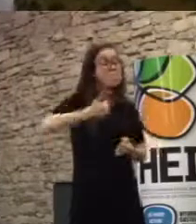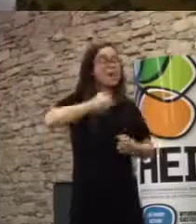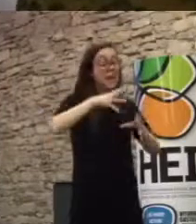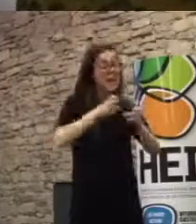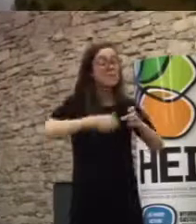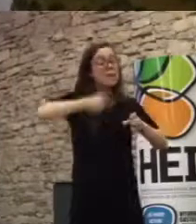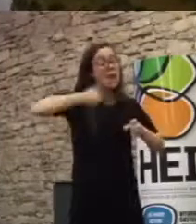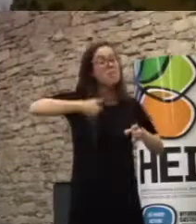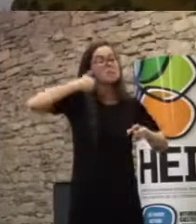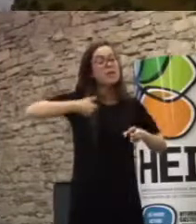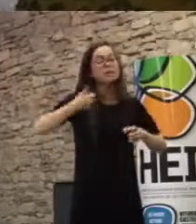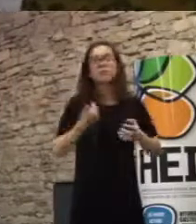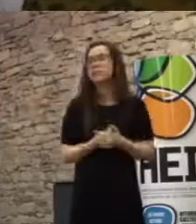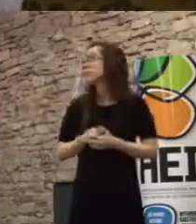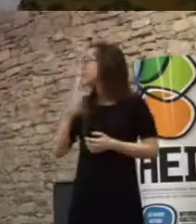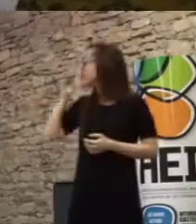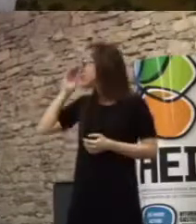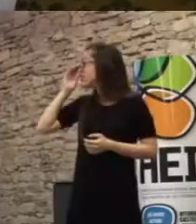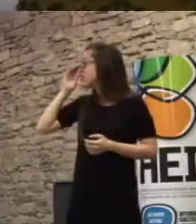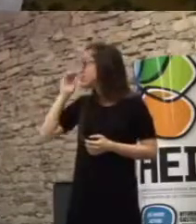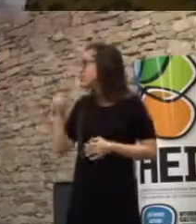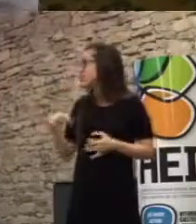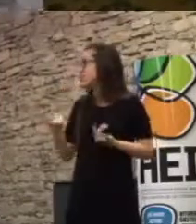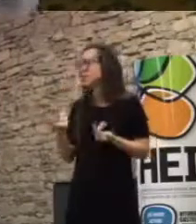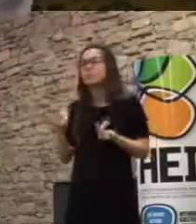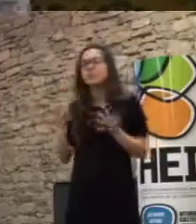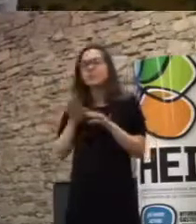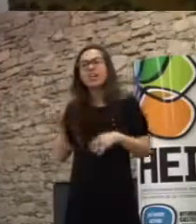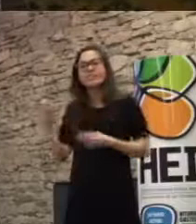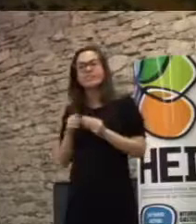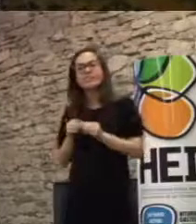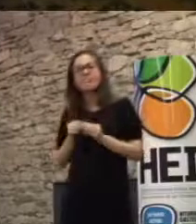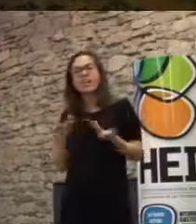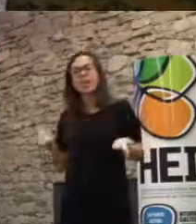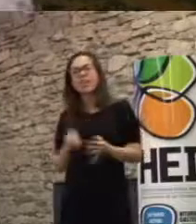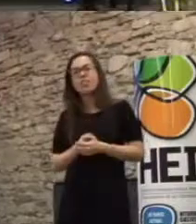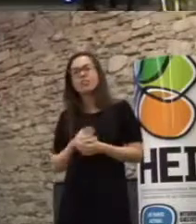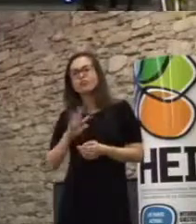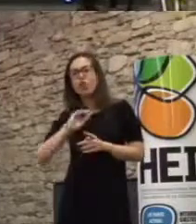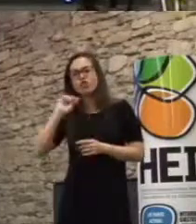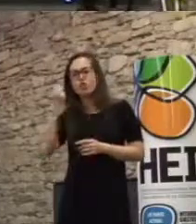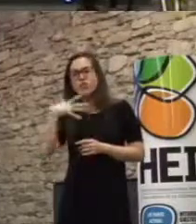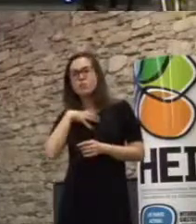zeit ves qué le pasa pues que no lo consigue porque lo está intentando